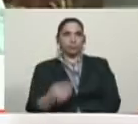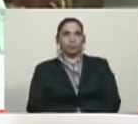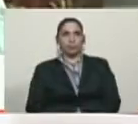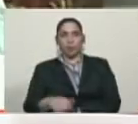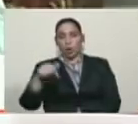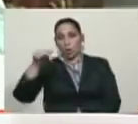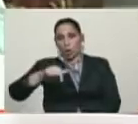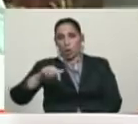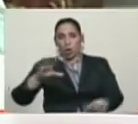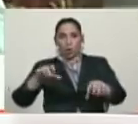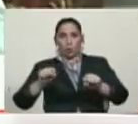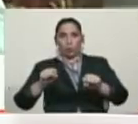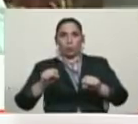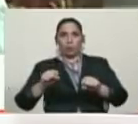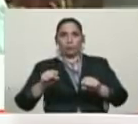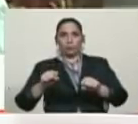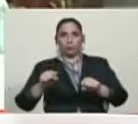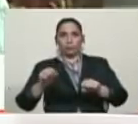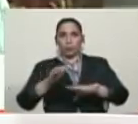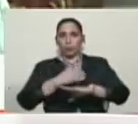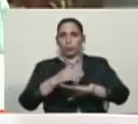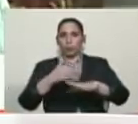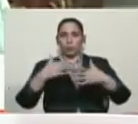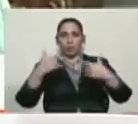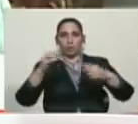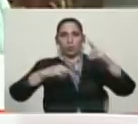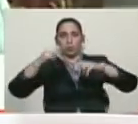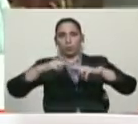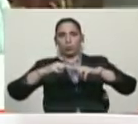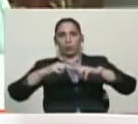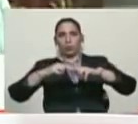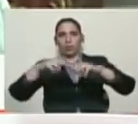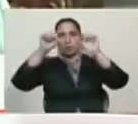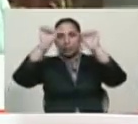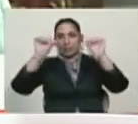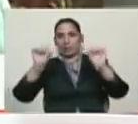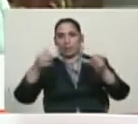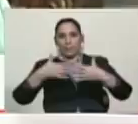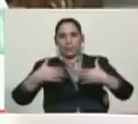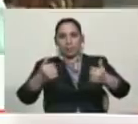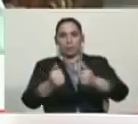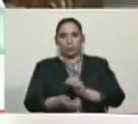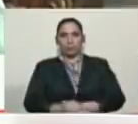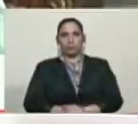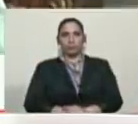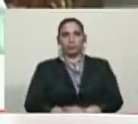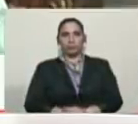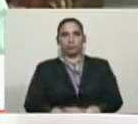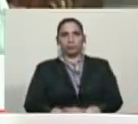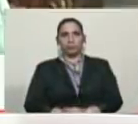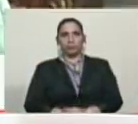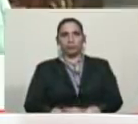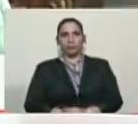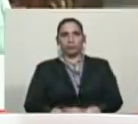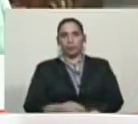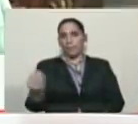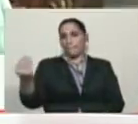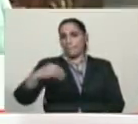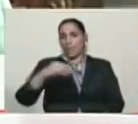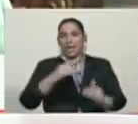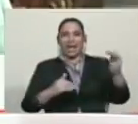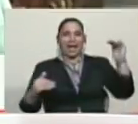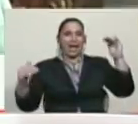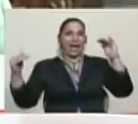ocupa jueves de salud a construir un sistema de salud del más alto